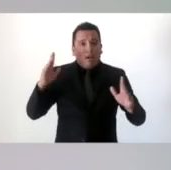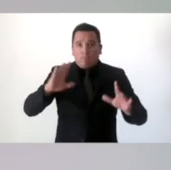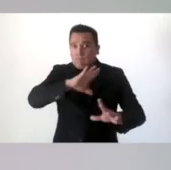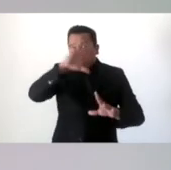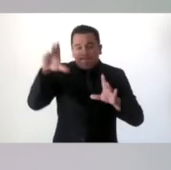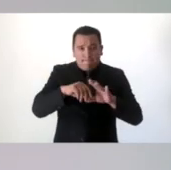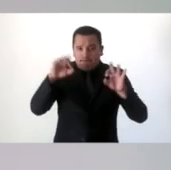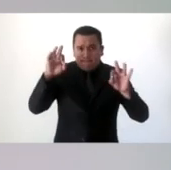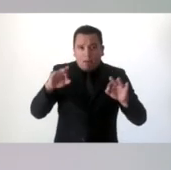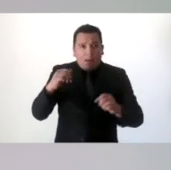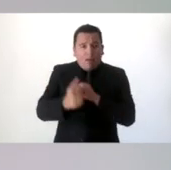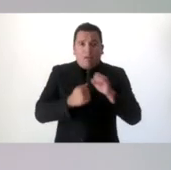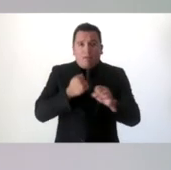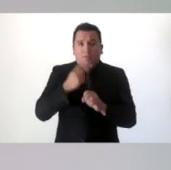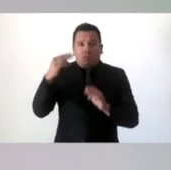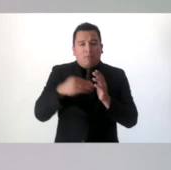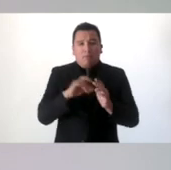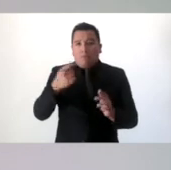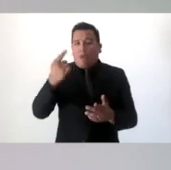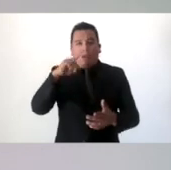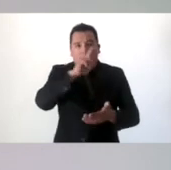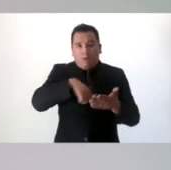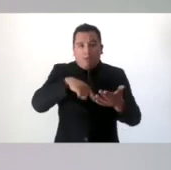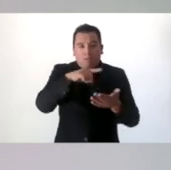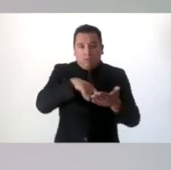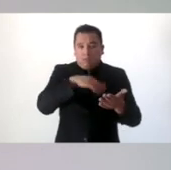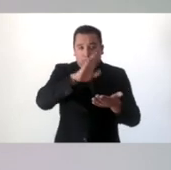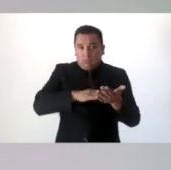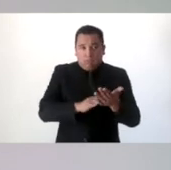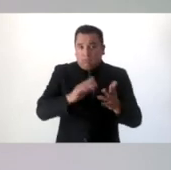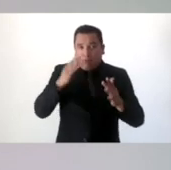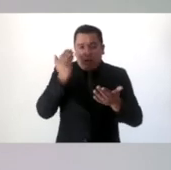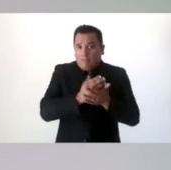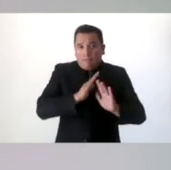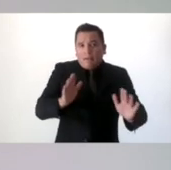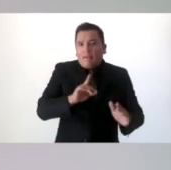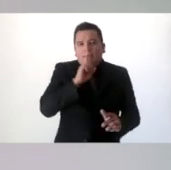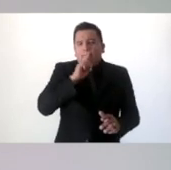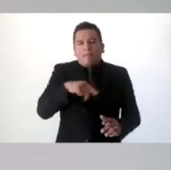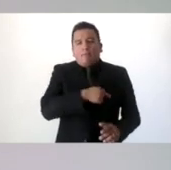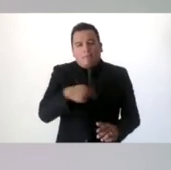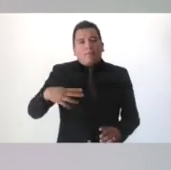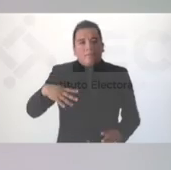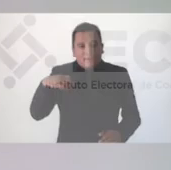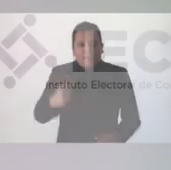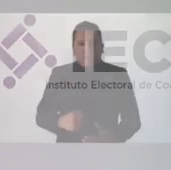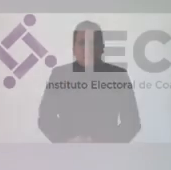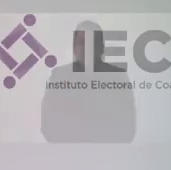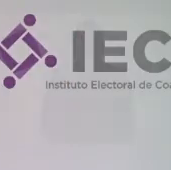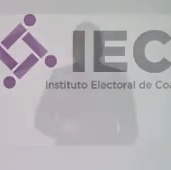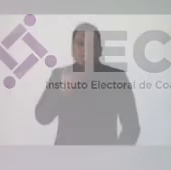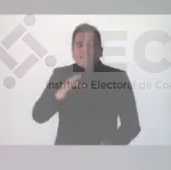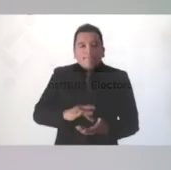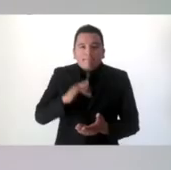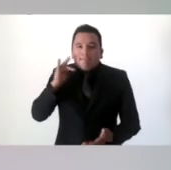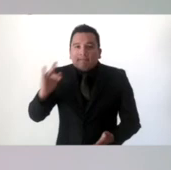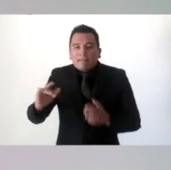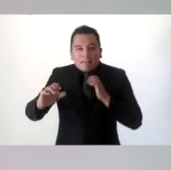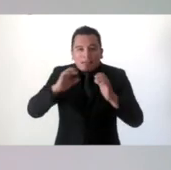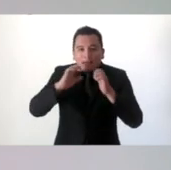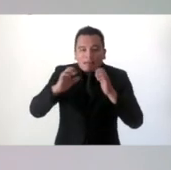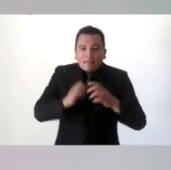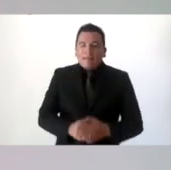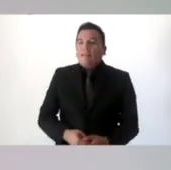lo mejor no el definitivo. No será de aquí al 21 que ya no tengamos boletas electorales en papel, pero sí ya dar pasos hacia allá. Pues